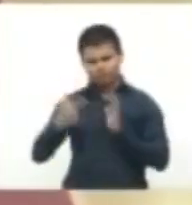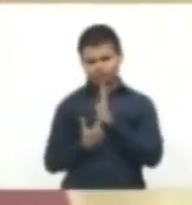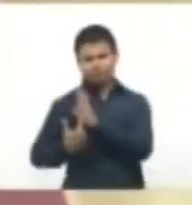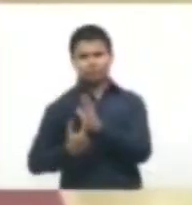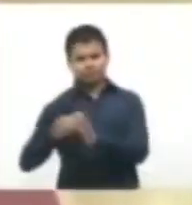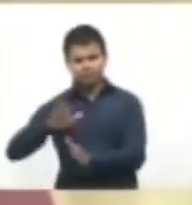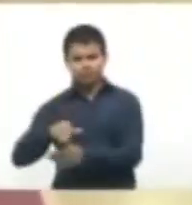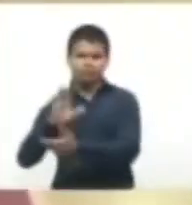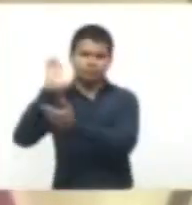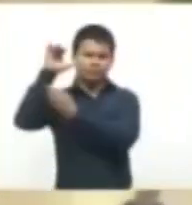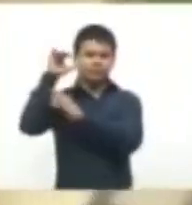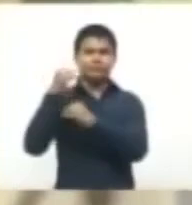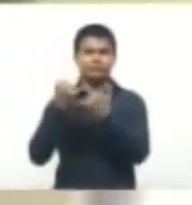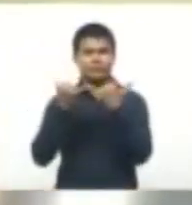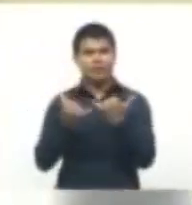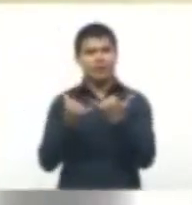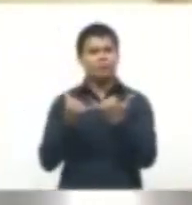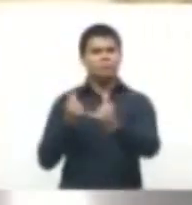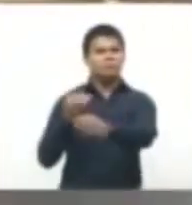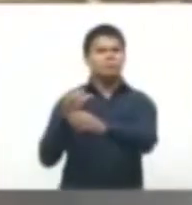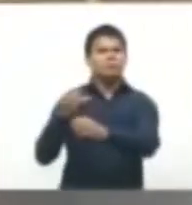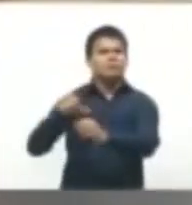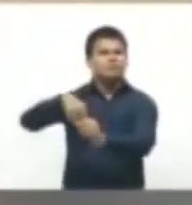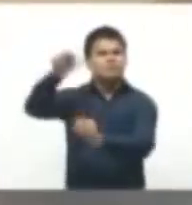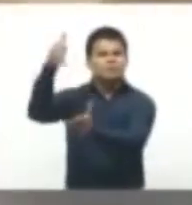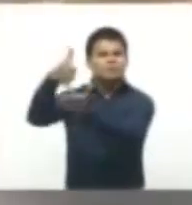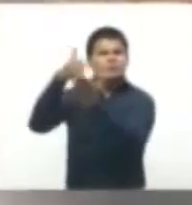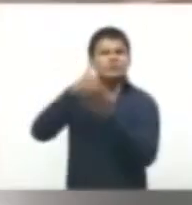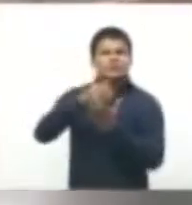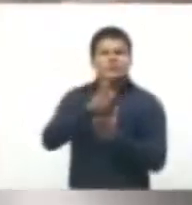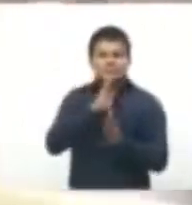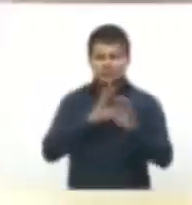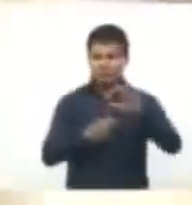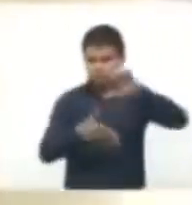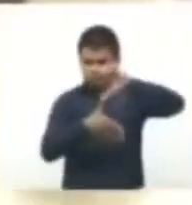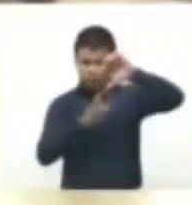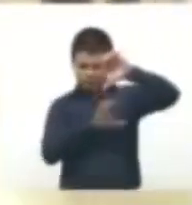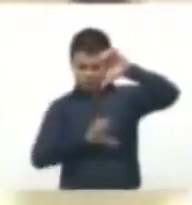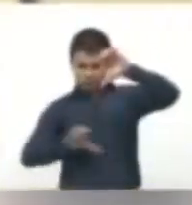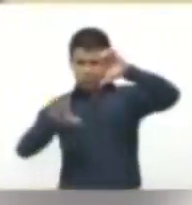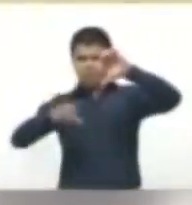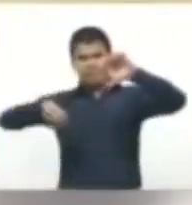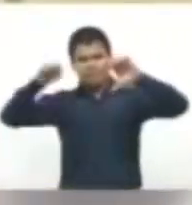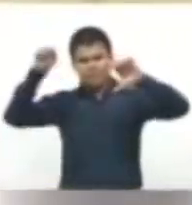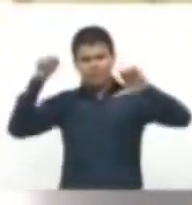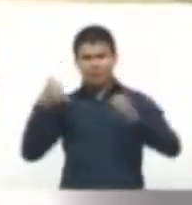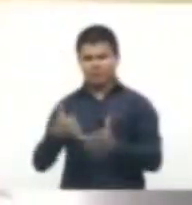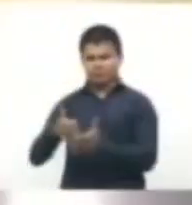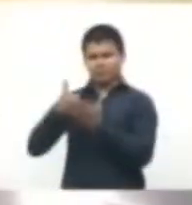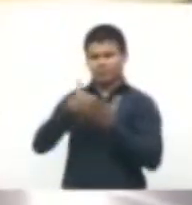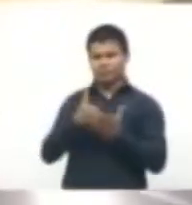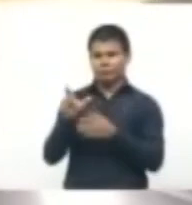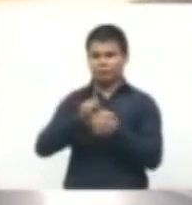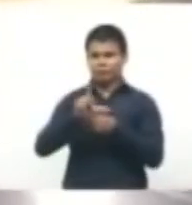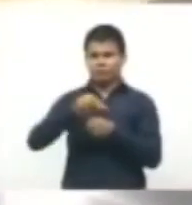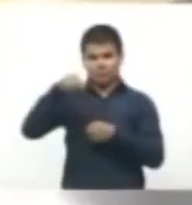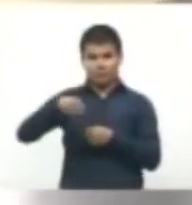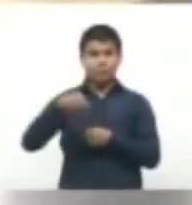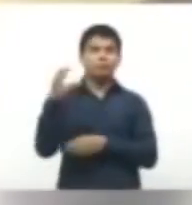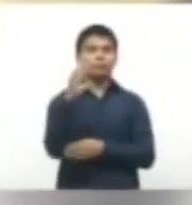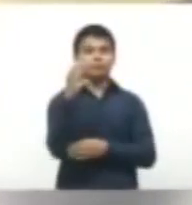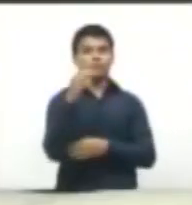está reservado para los 16 mejores equipos del continente, la mayoría campeones de las respectivas ligas profesionales en